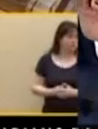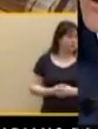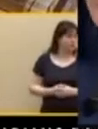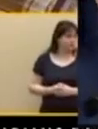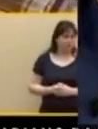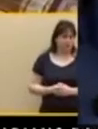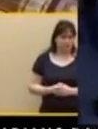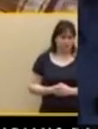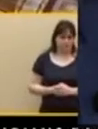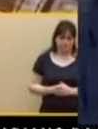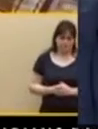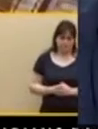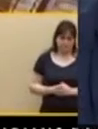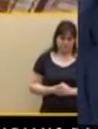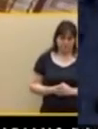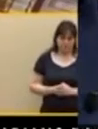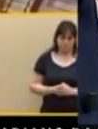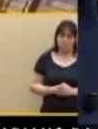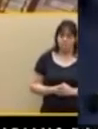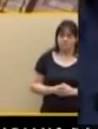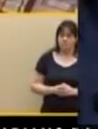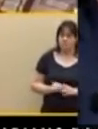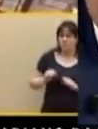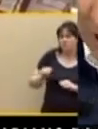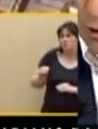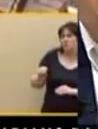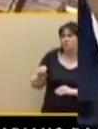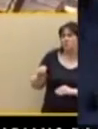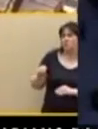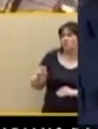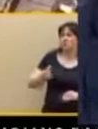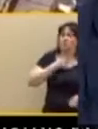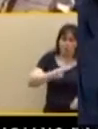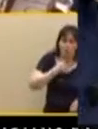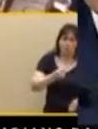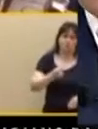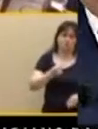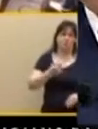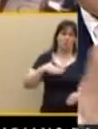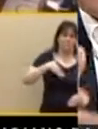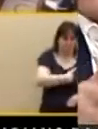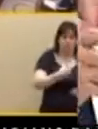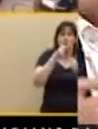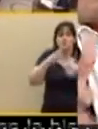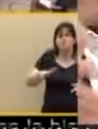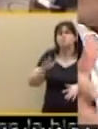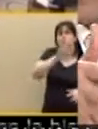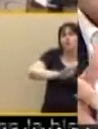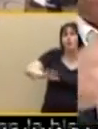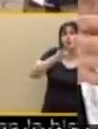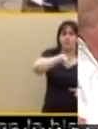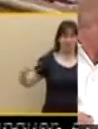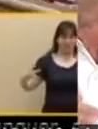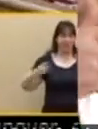elecciones recientemente en las dos elecciones esto podemos obtiene un resultado que está aproximadamente a la mitad de